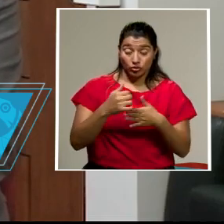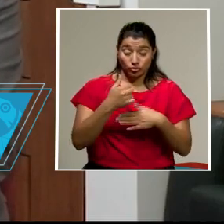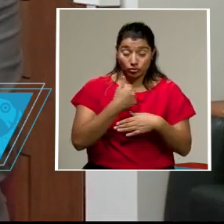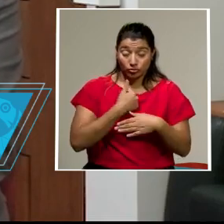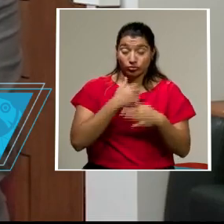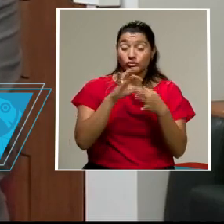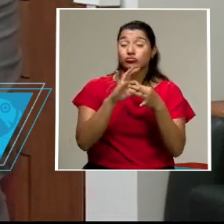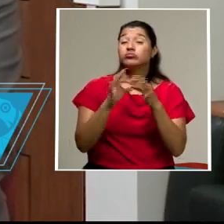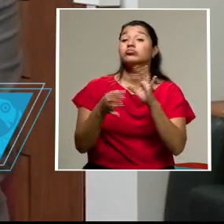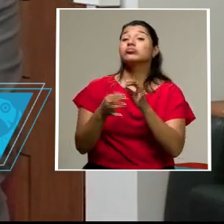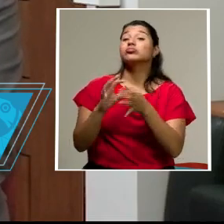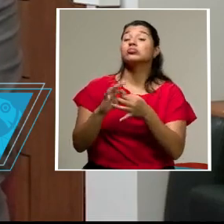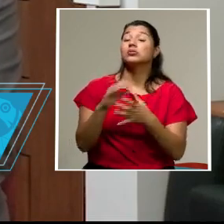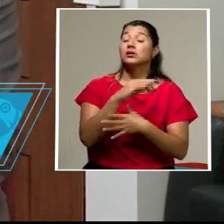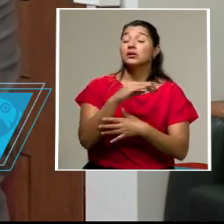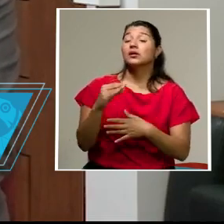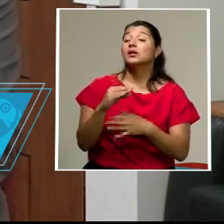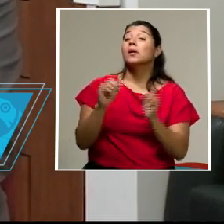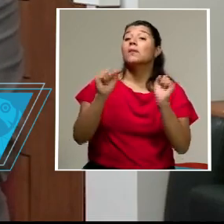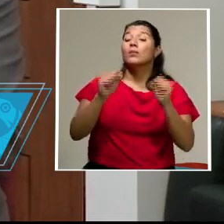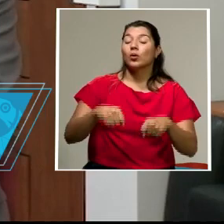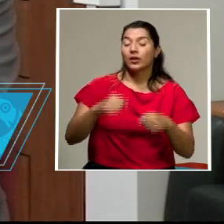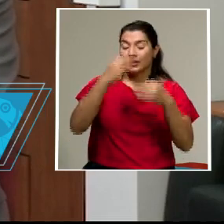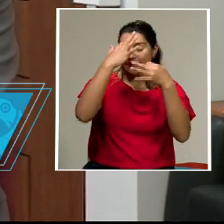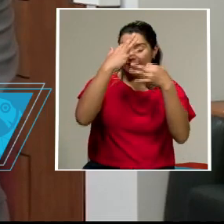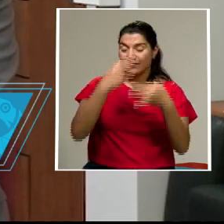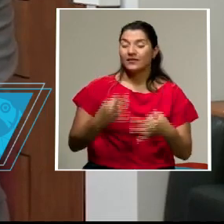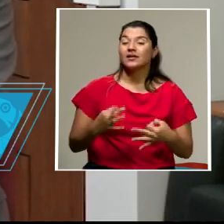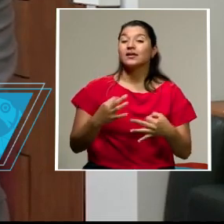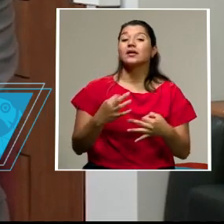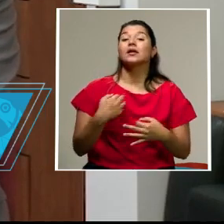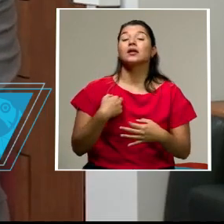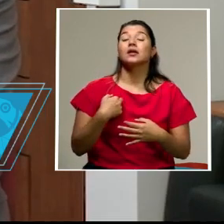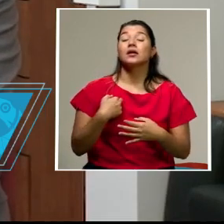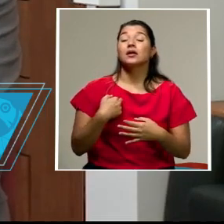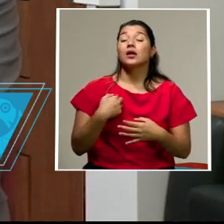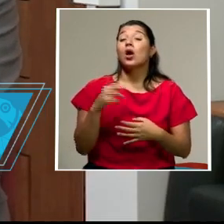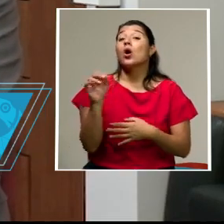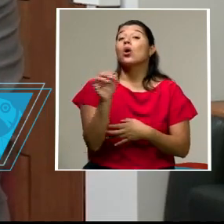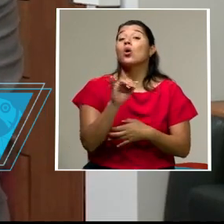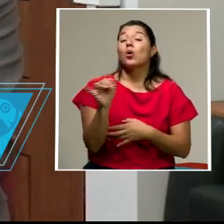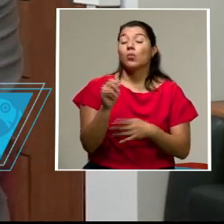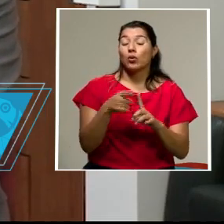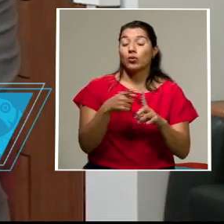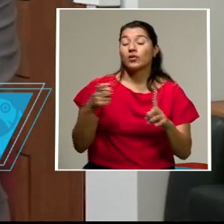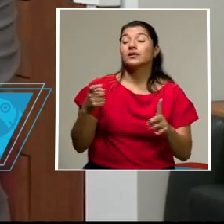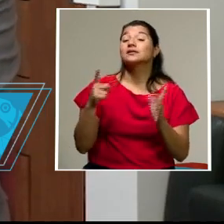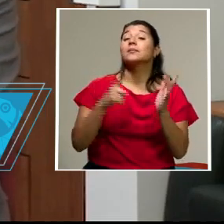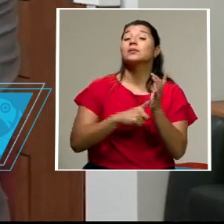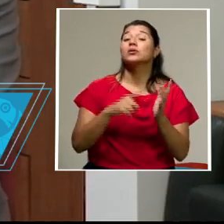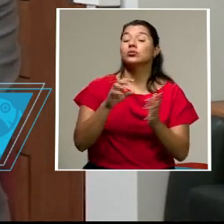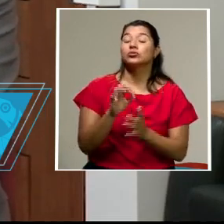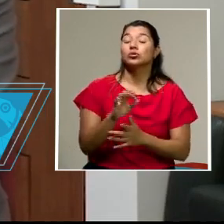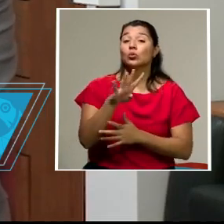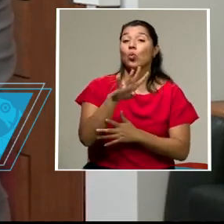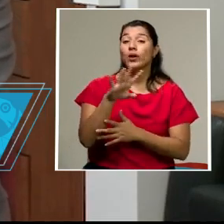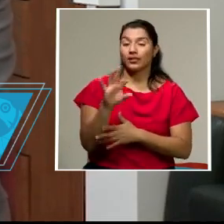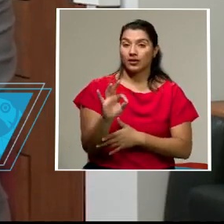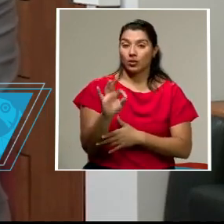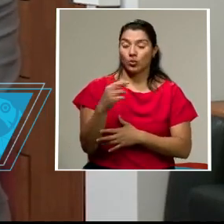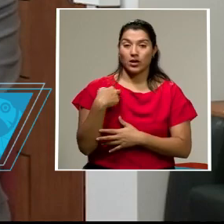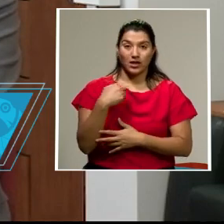sentido definir su propia normativa, como ha sido prácticamente desde 1949 que